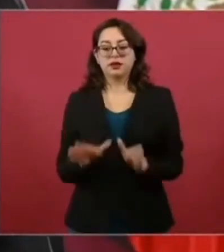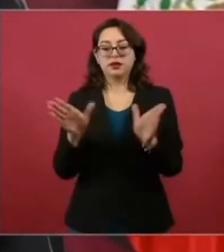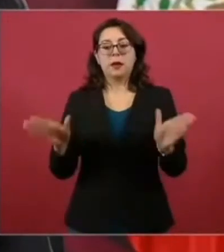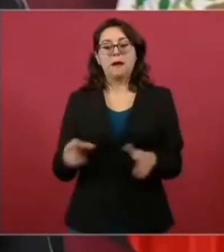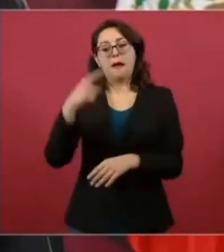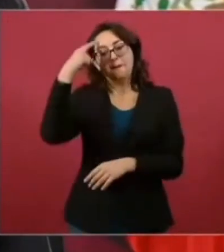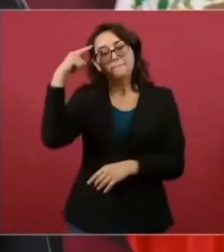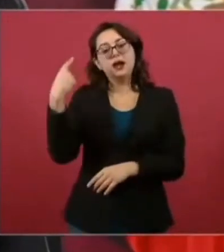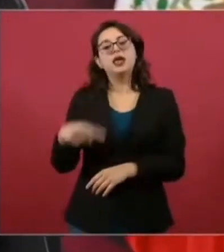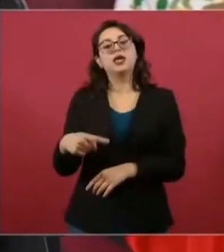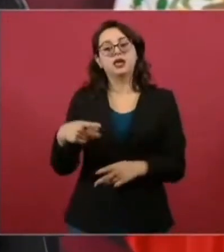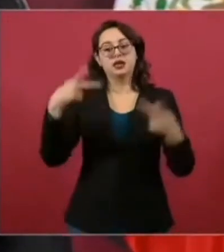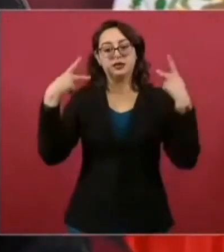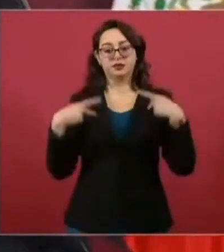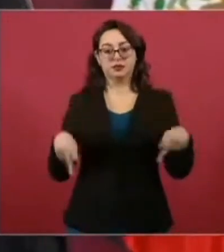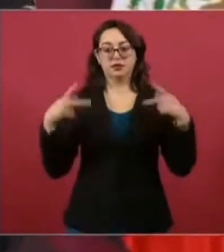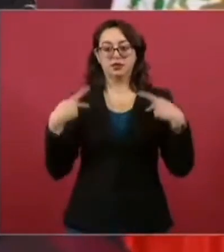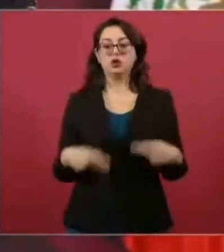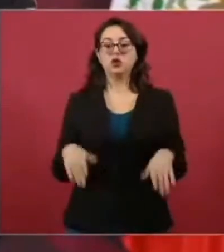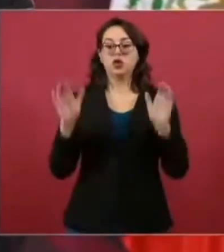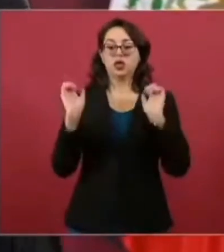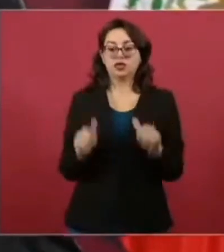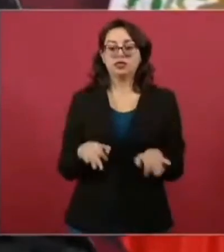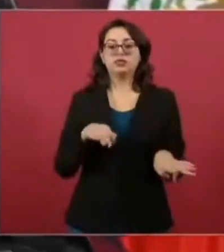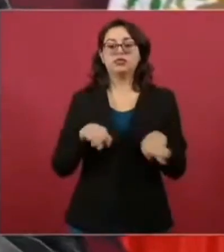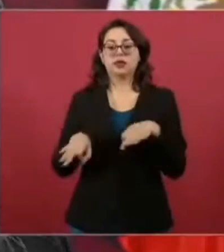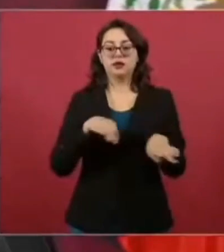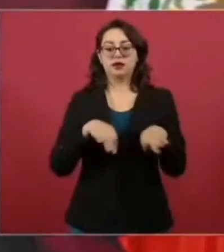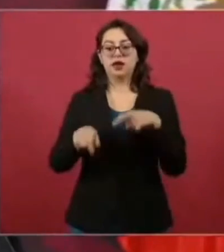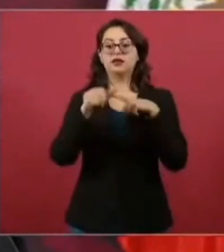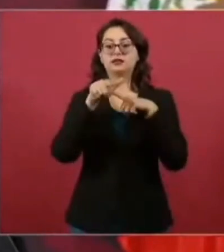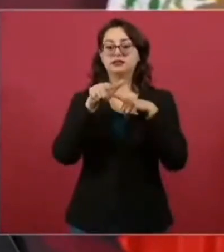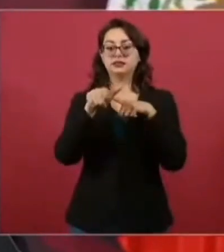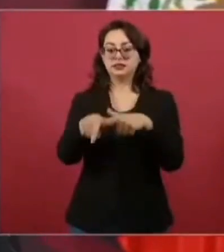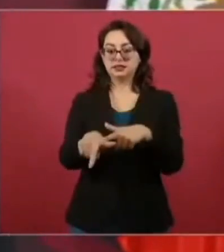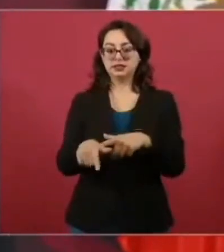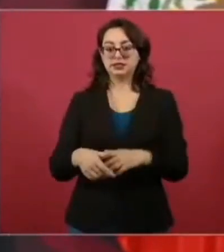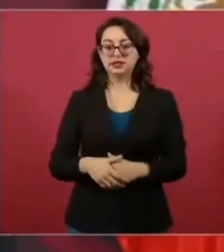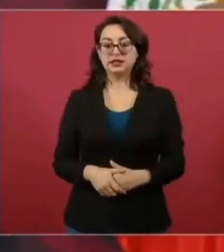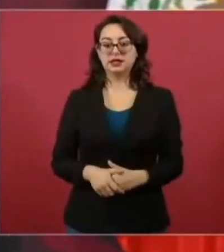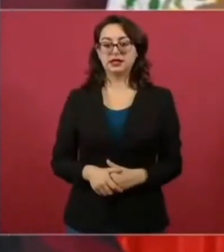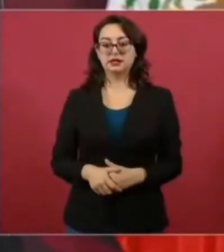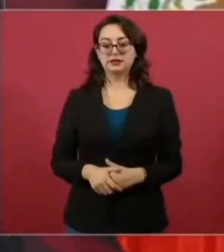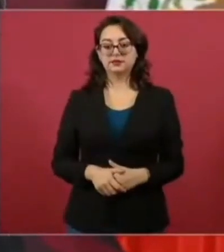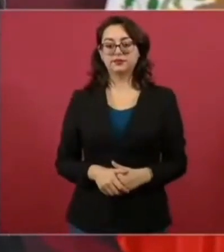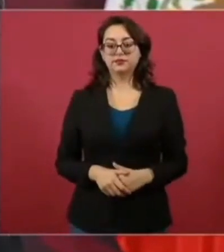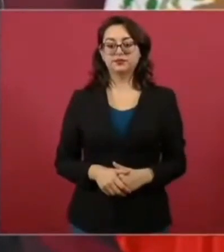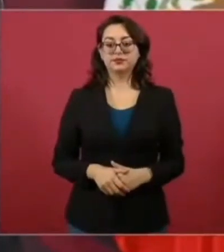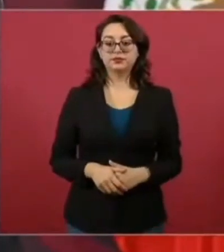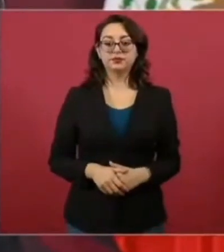empleo. Lo sostuve el sábado y es un orgullo.